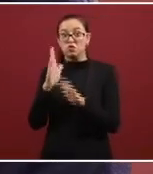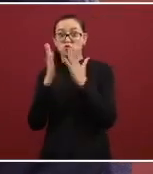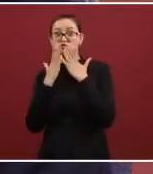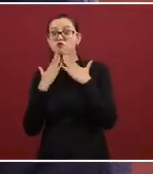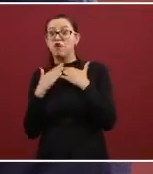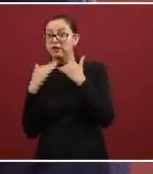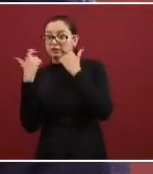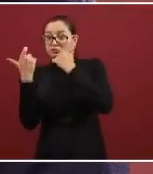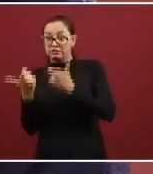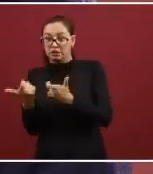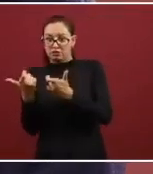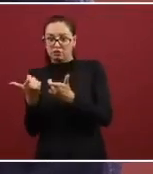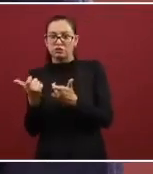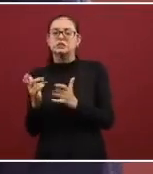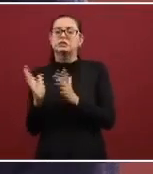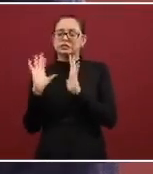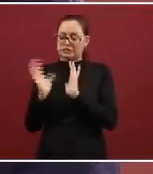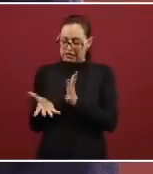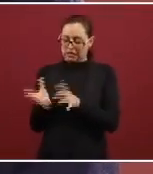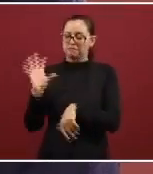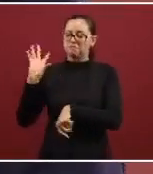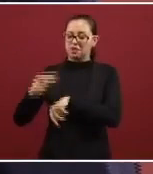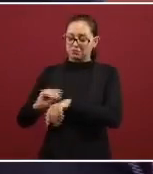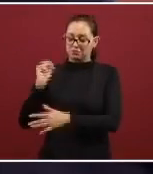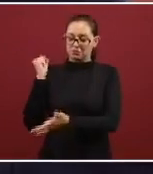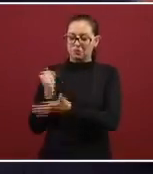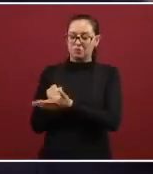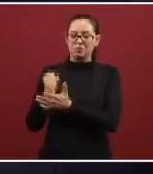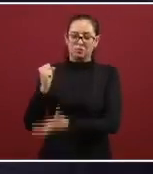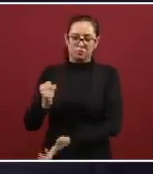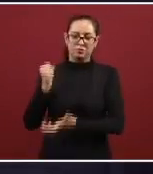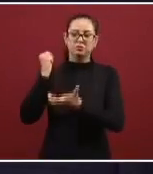el recurso para concluirla. Y